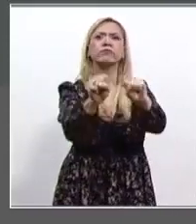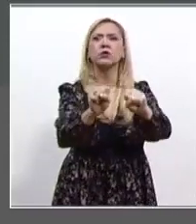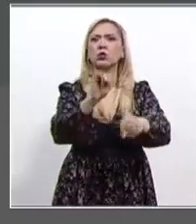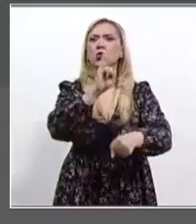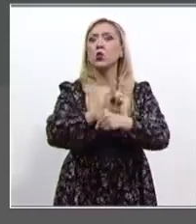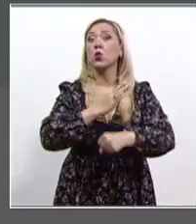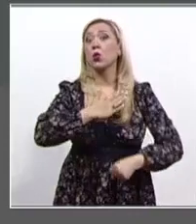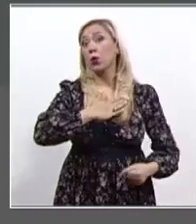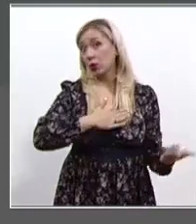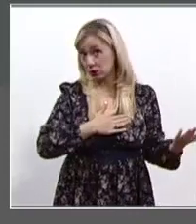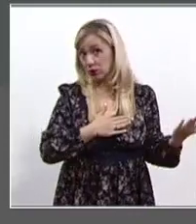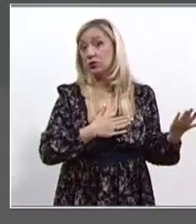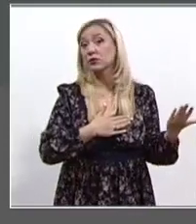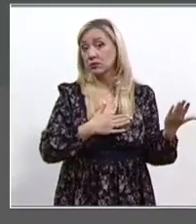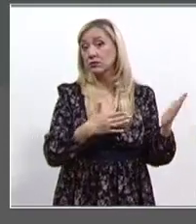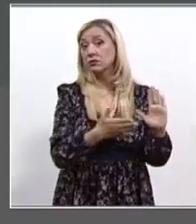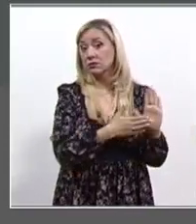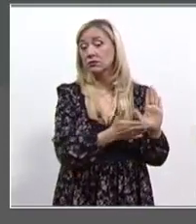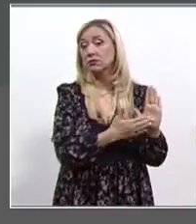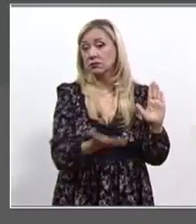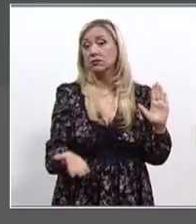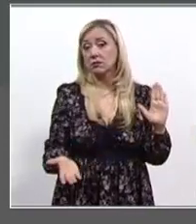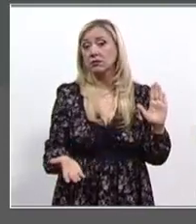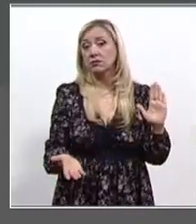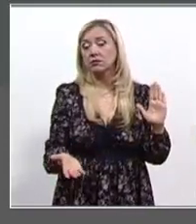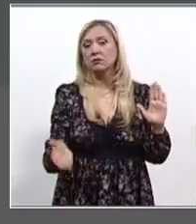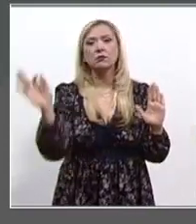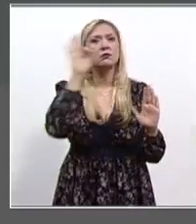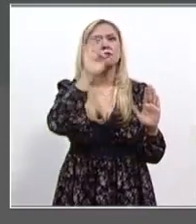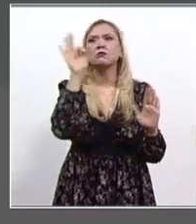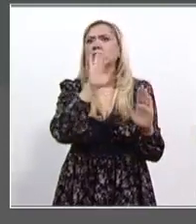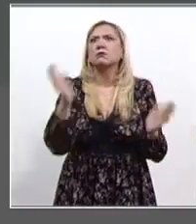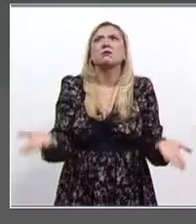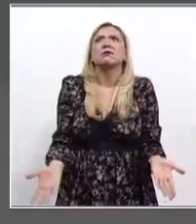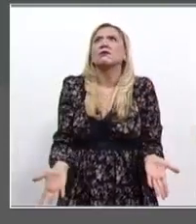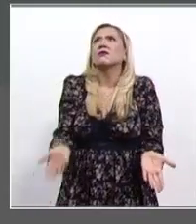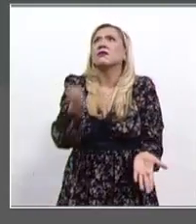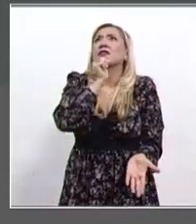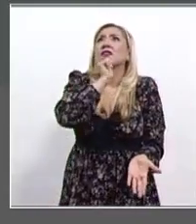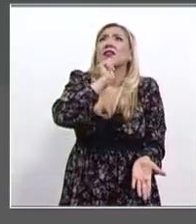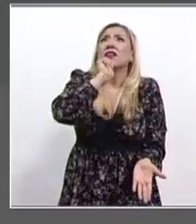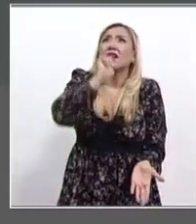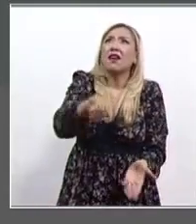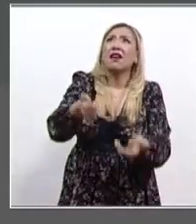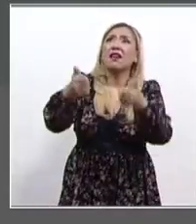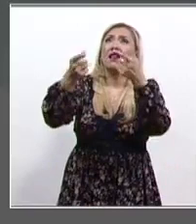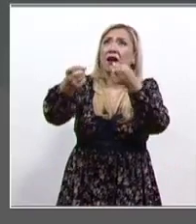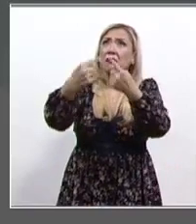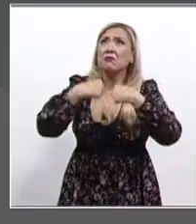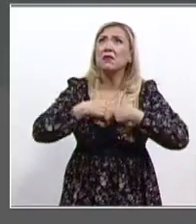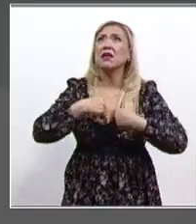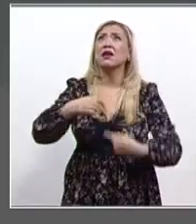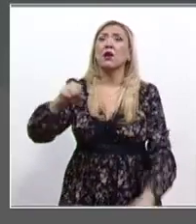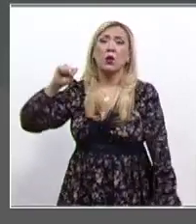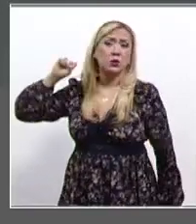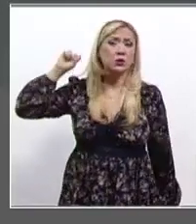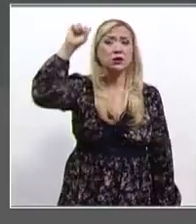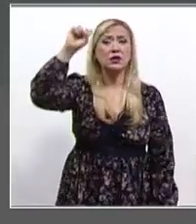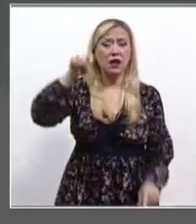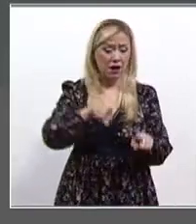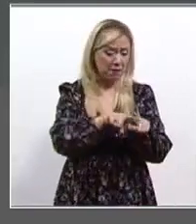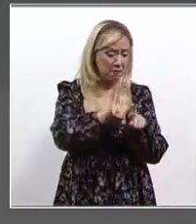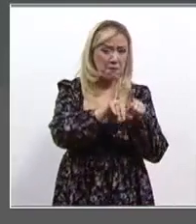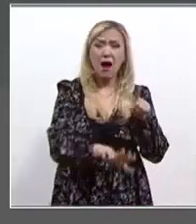arbitrariamente, para quien no ha recibido justicia por el feminicidio de su